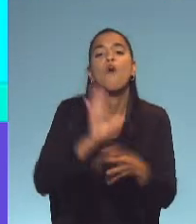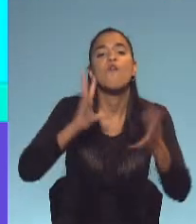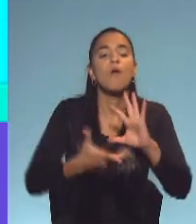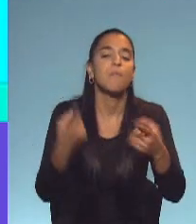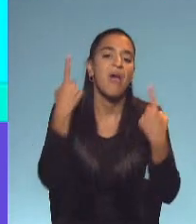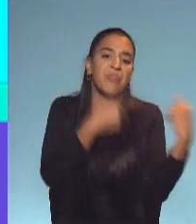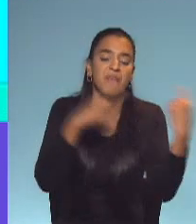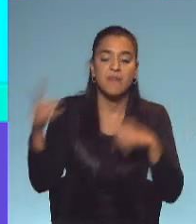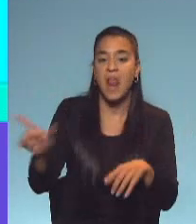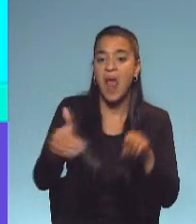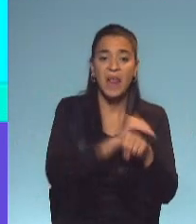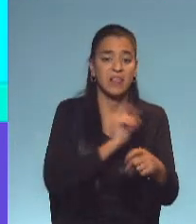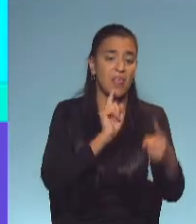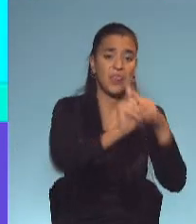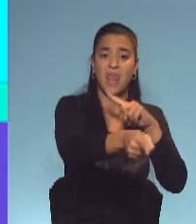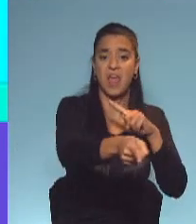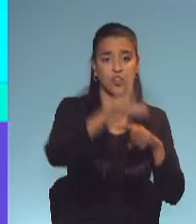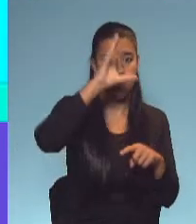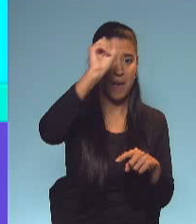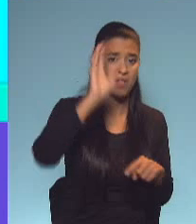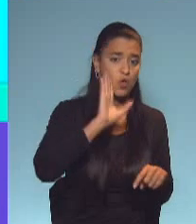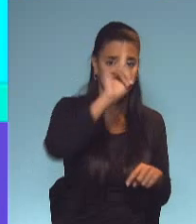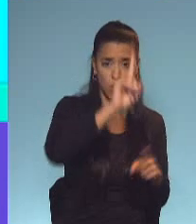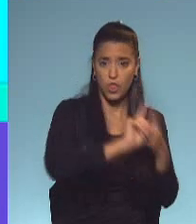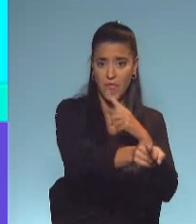diferentes. Larreta directamente hacia la Embajada de Estados Unidos,